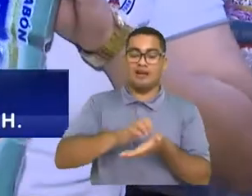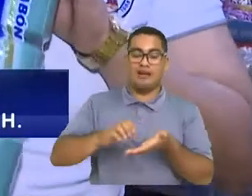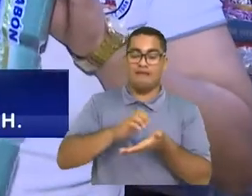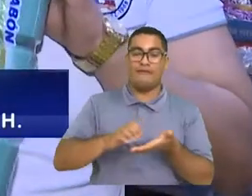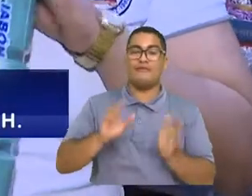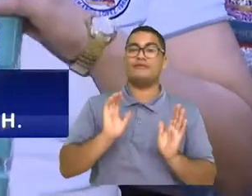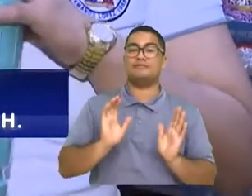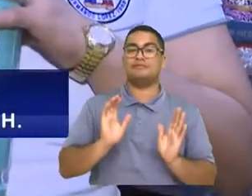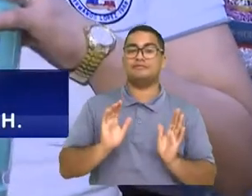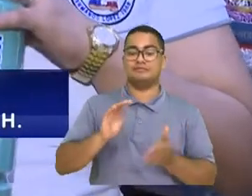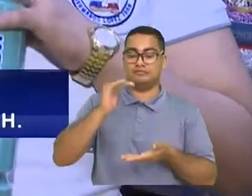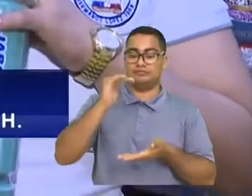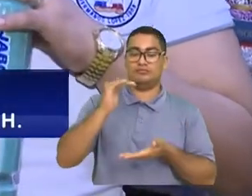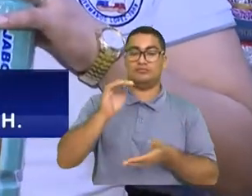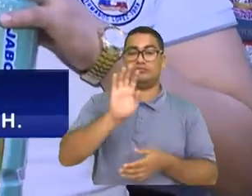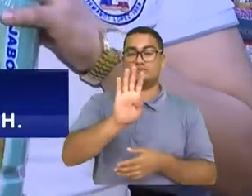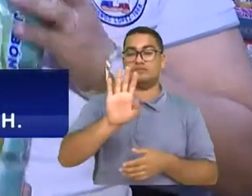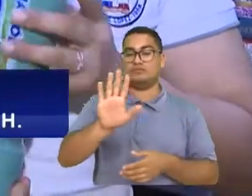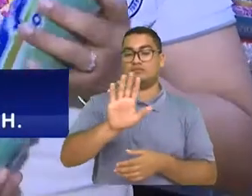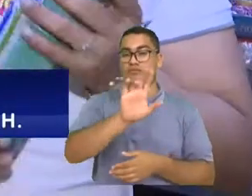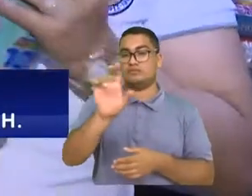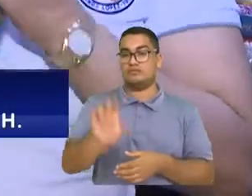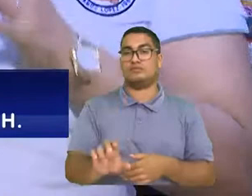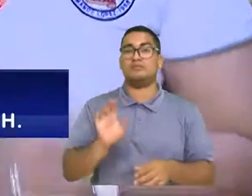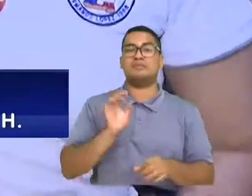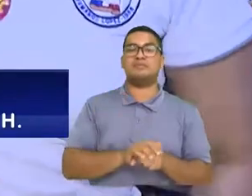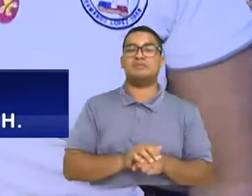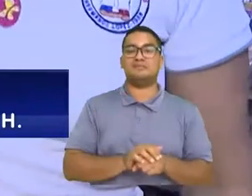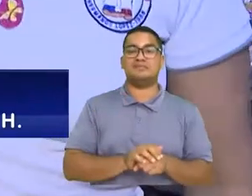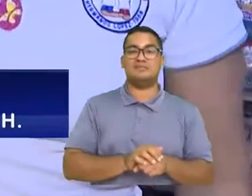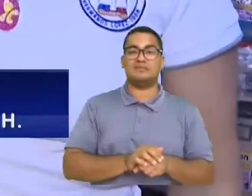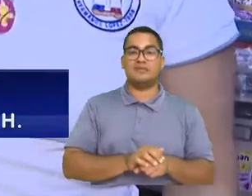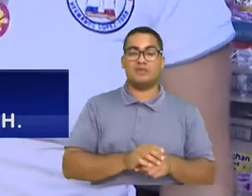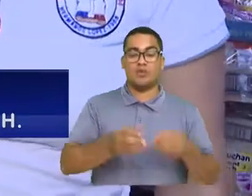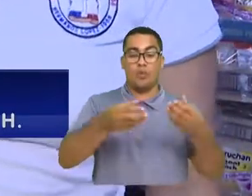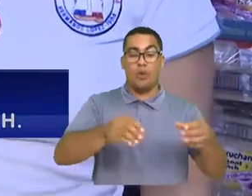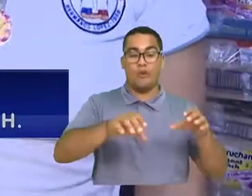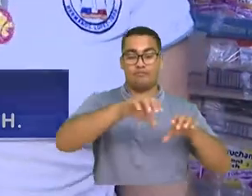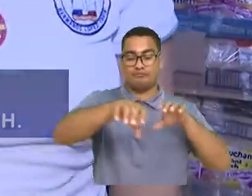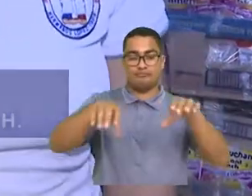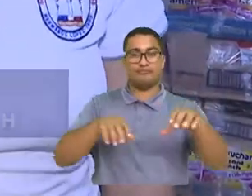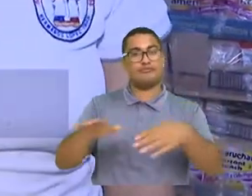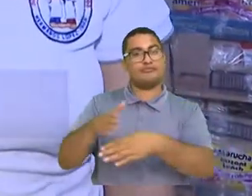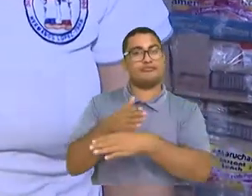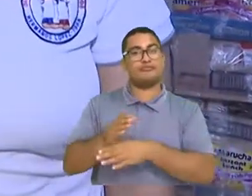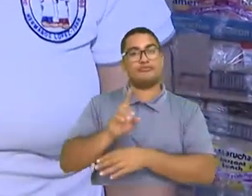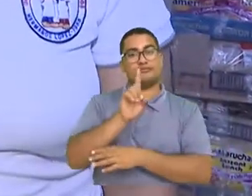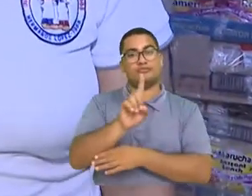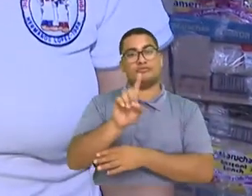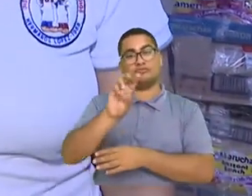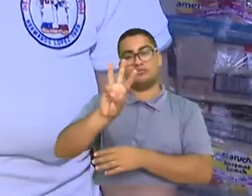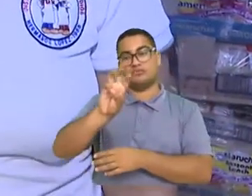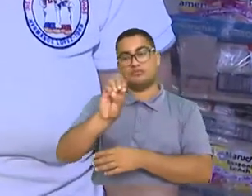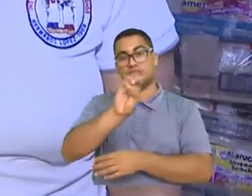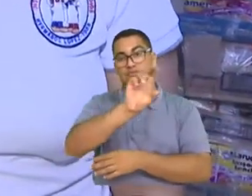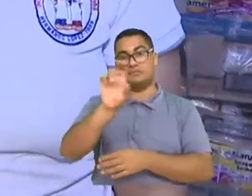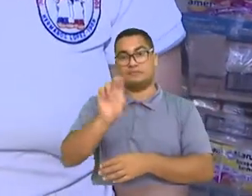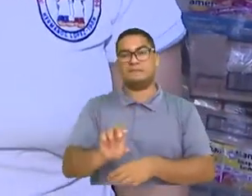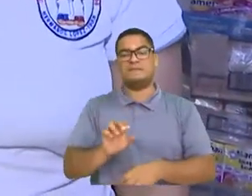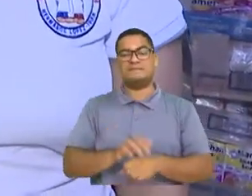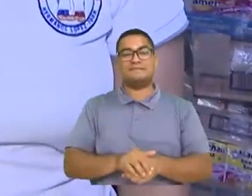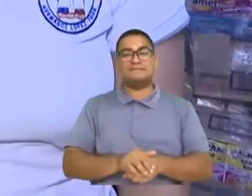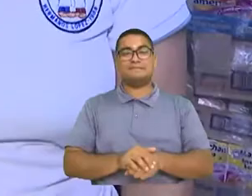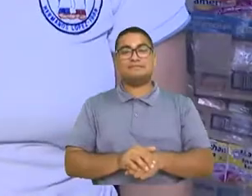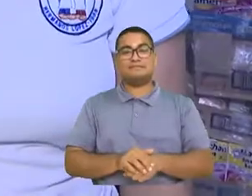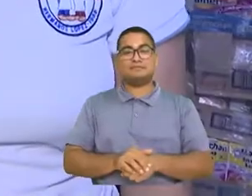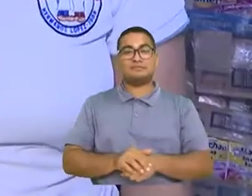económica, vale 45 córdoba. La cajilla de huevo ahorita está valorada en 130 córdoba.